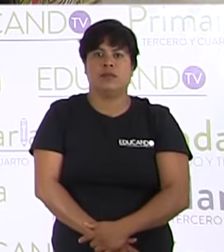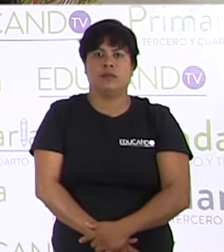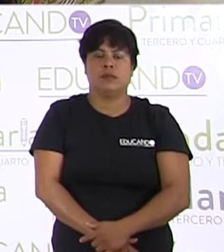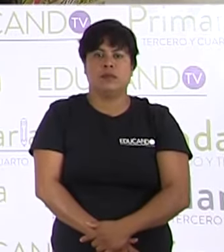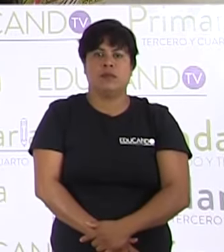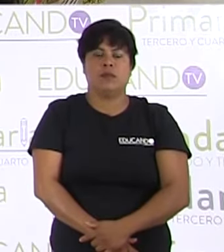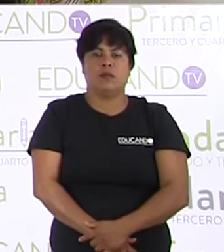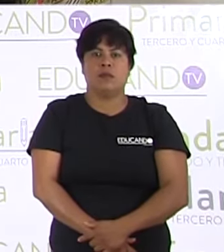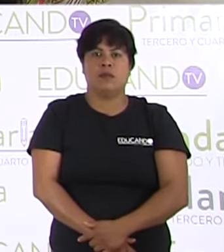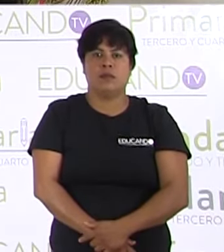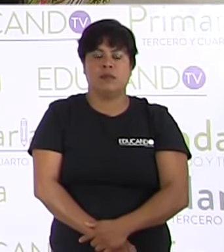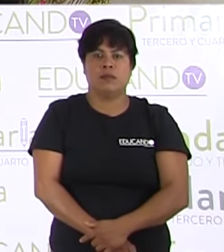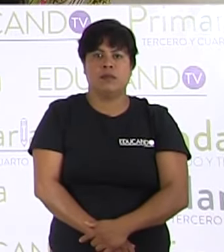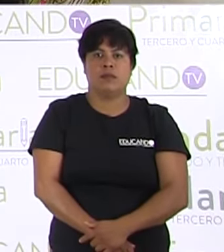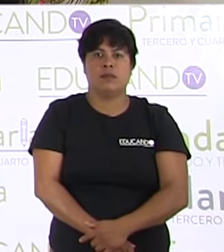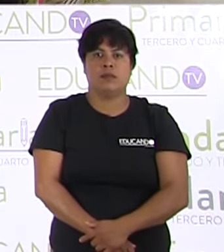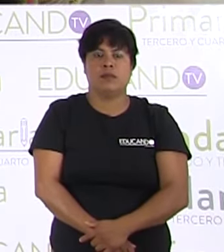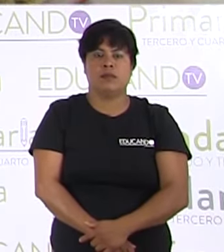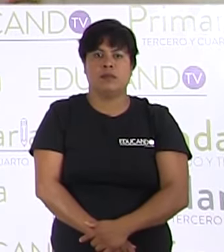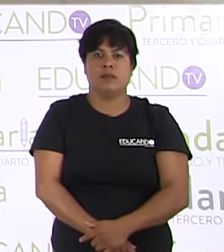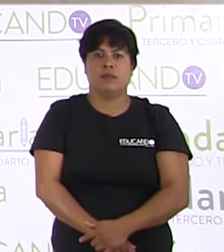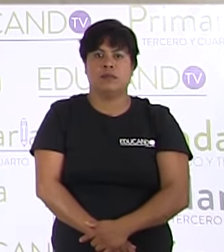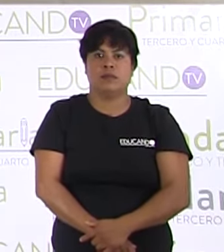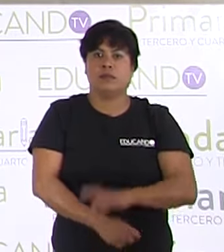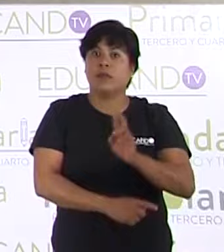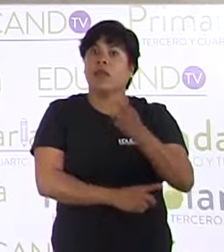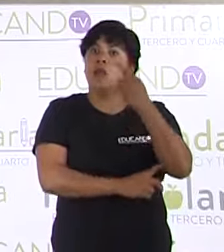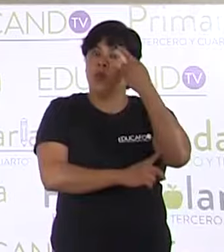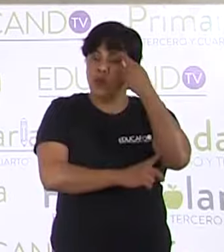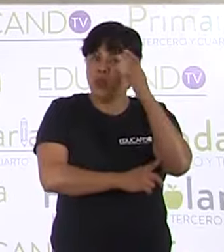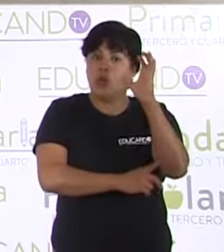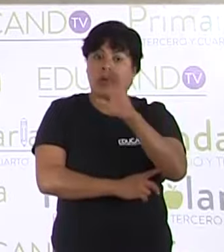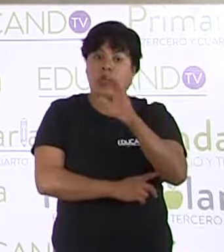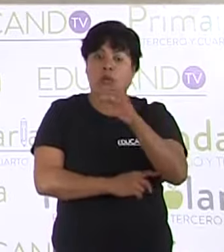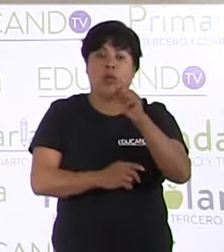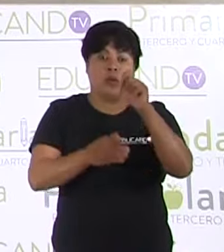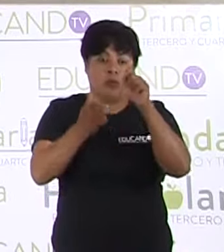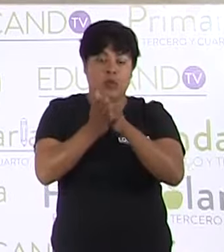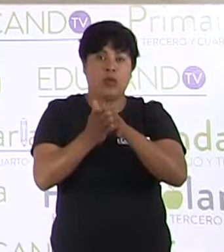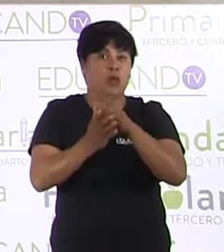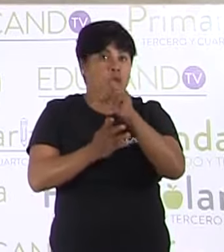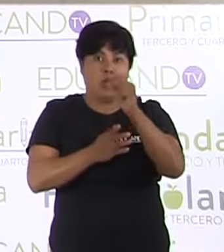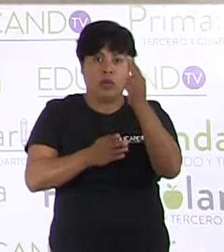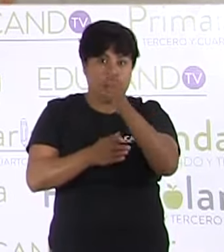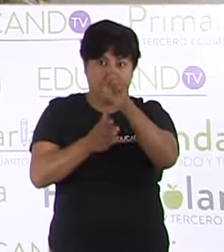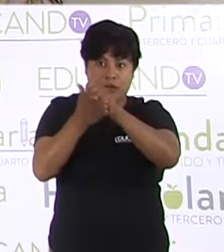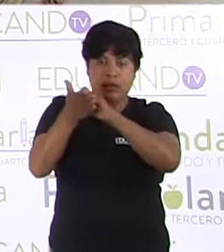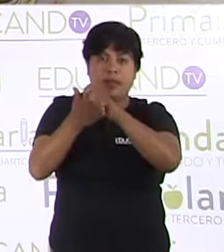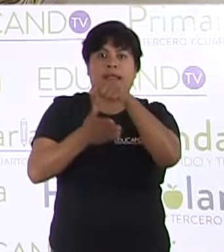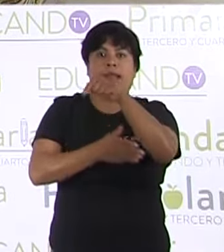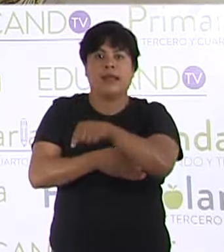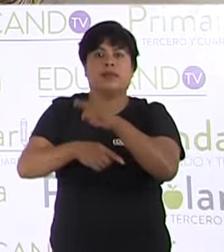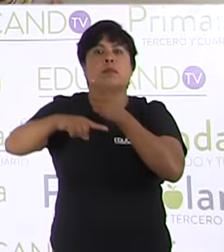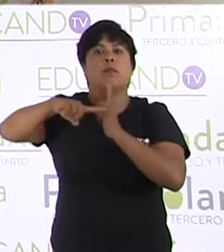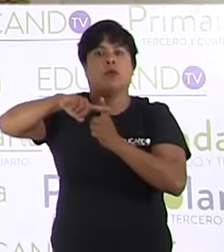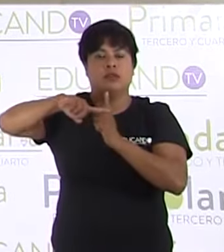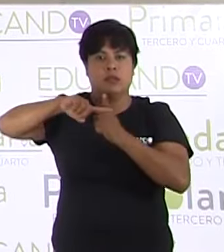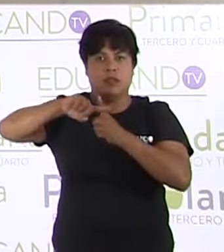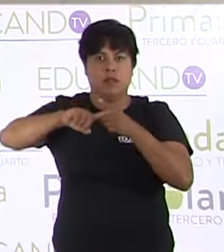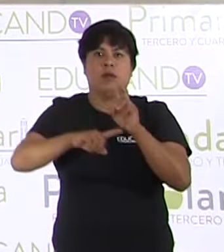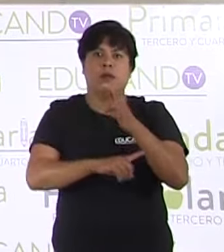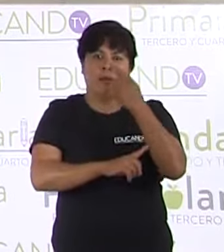y 6 cuartos Recuerden que cuando un signo no se anota es positivo de